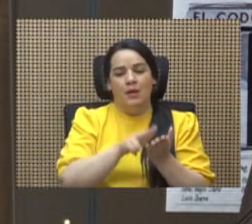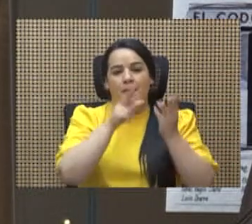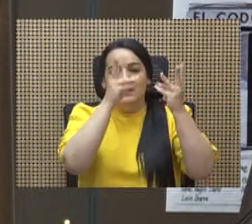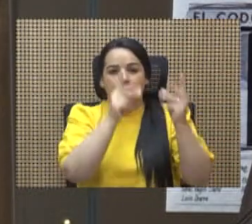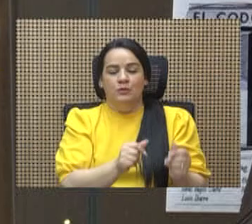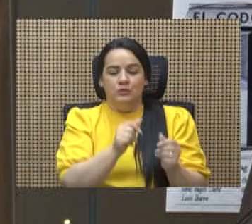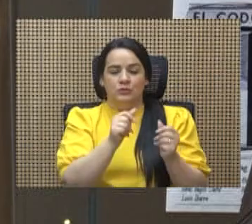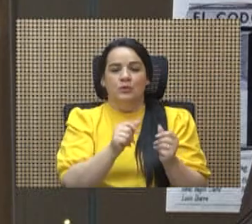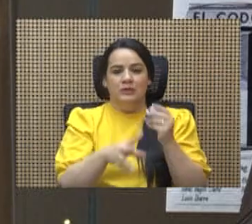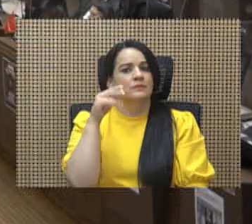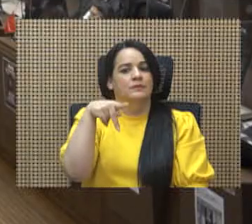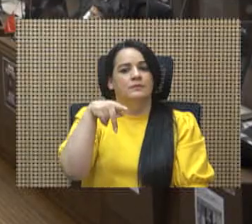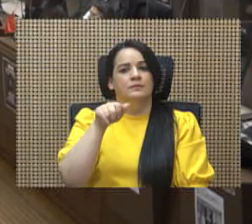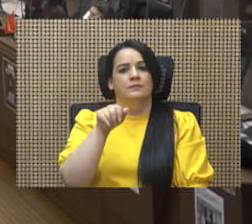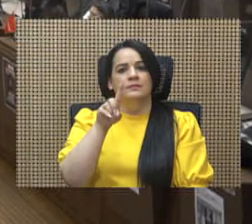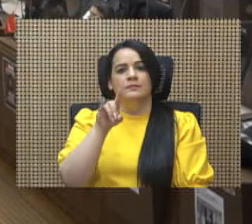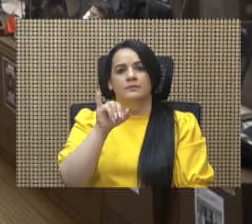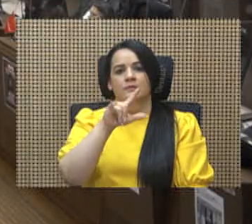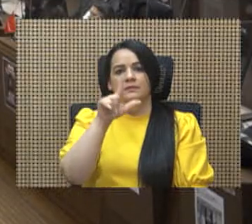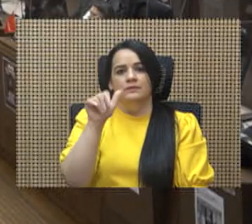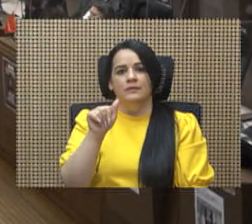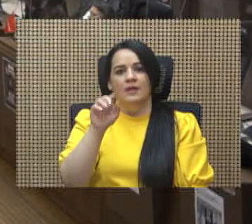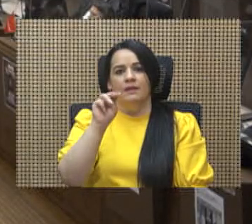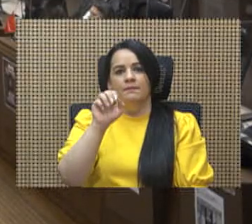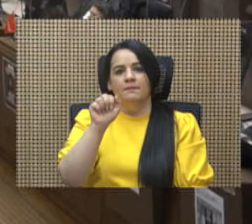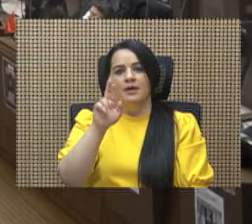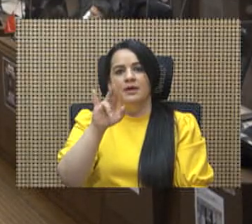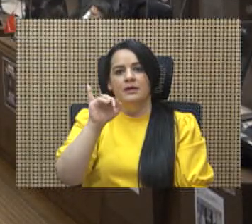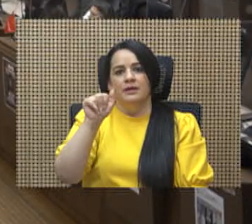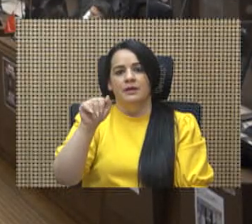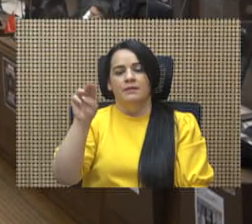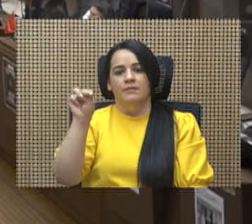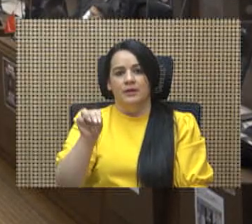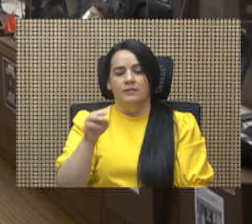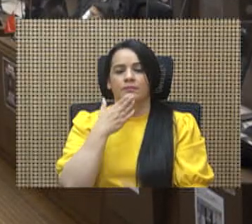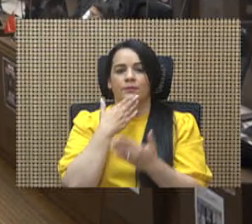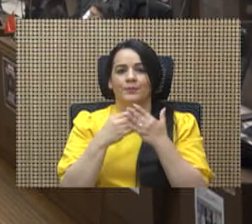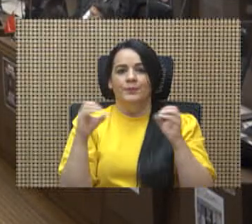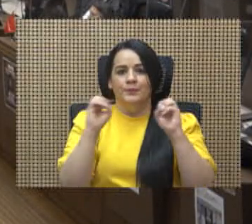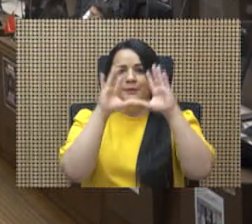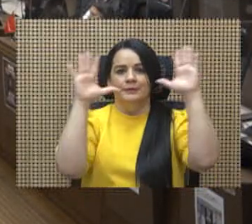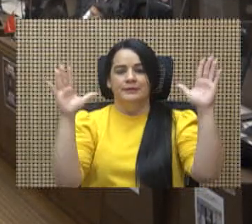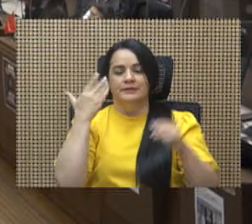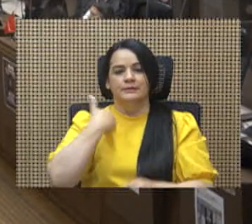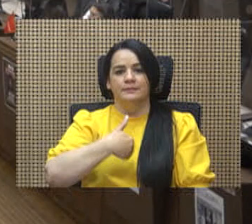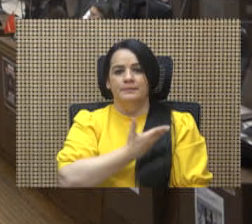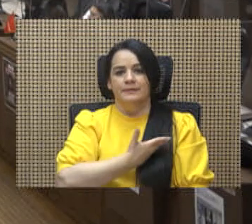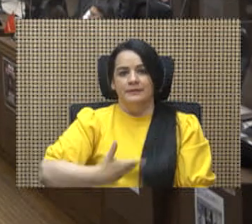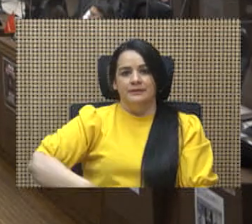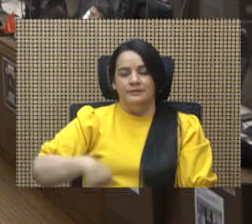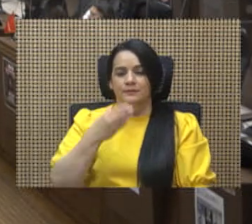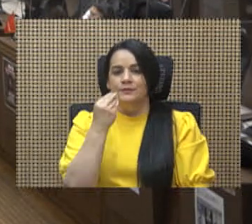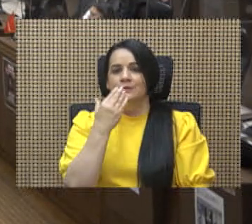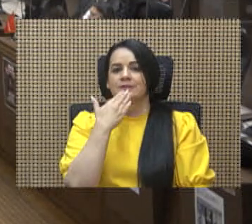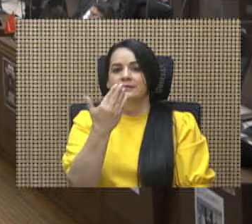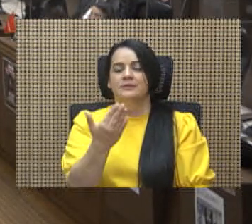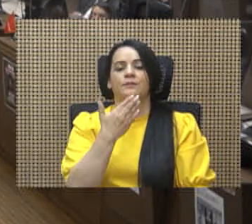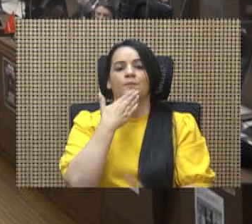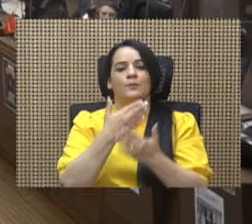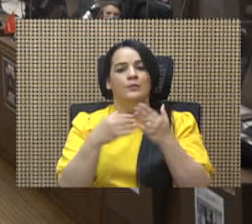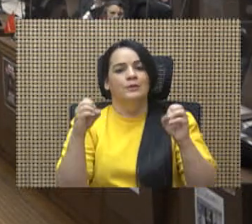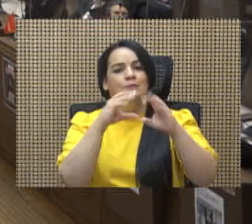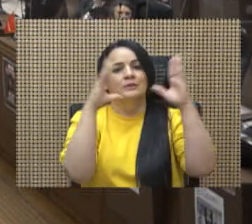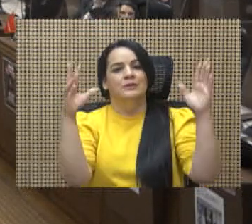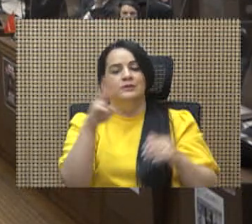en el año 2023 similar es la posición del legislador sos el Cristiano Alejandro Pacheco quien resaltó El Avance de obras